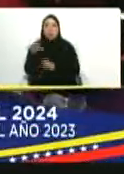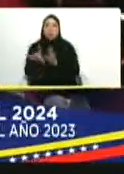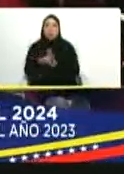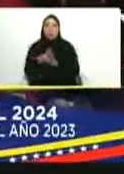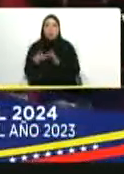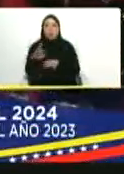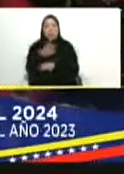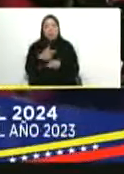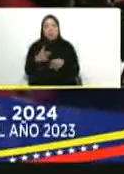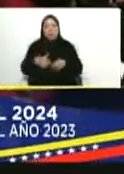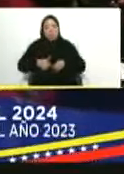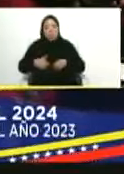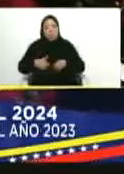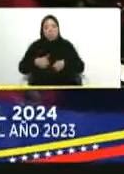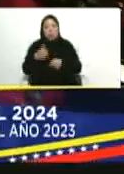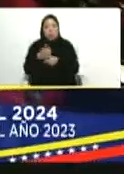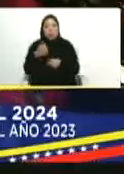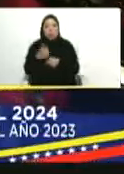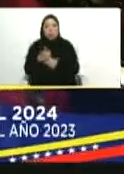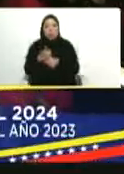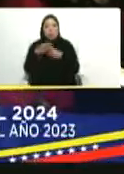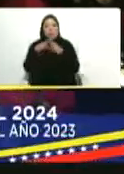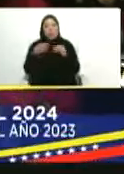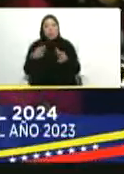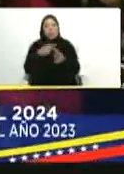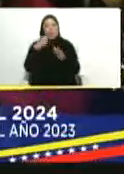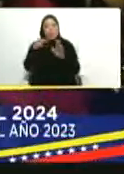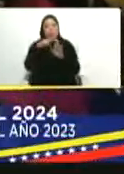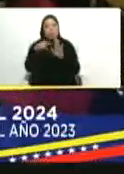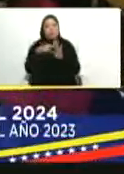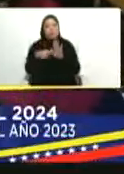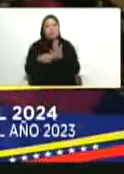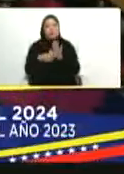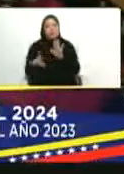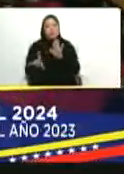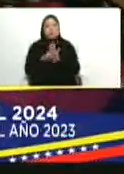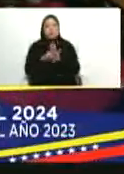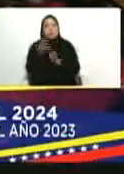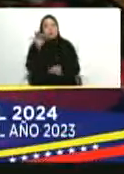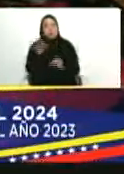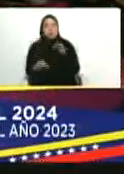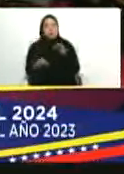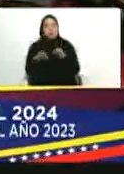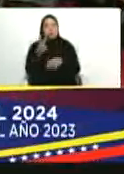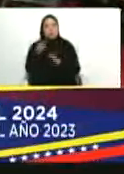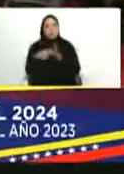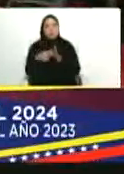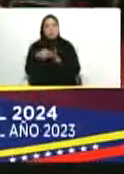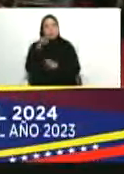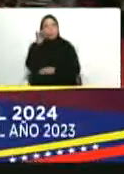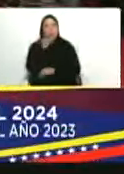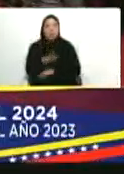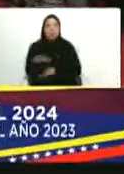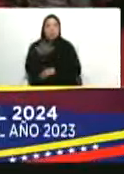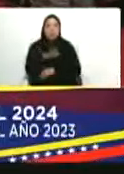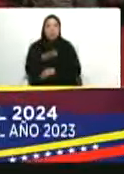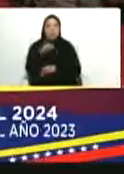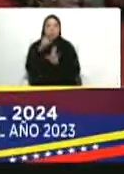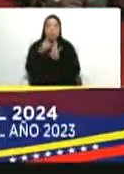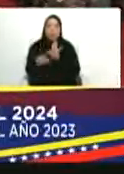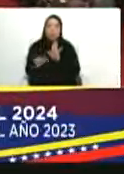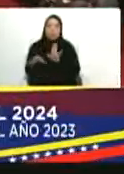cuyos esfuerzos apuntan también a adaptar todas sus leyes a las más avanzadas doctrinas para garantizar los